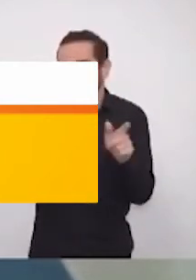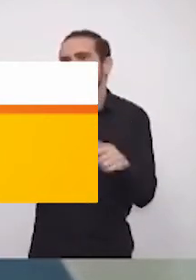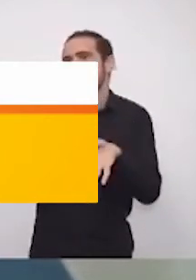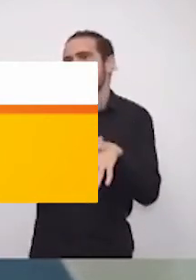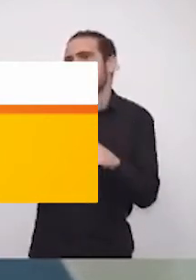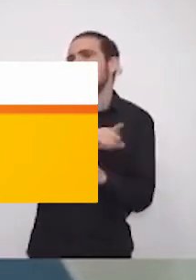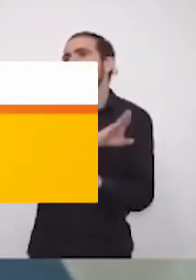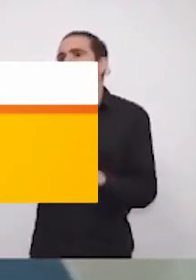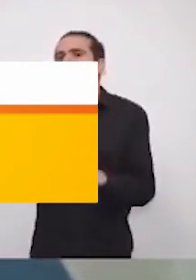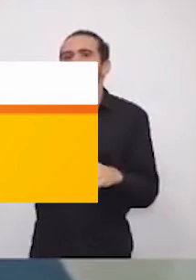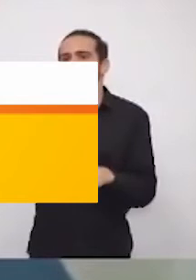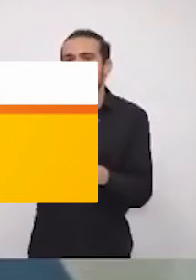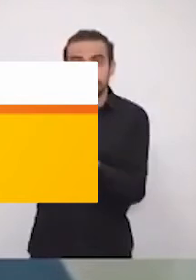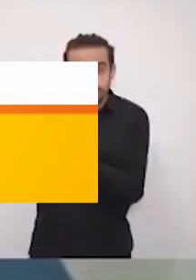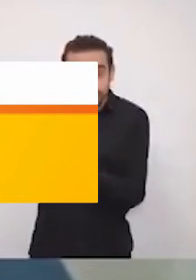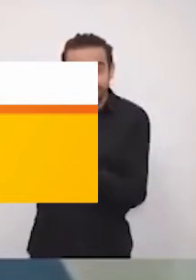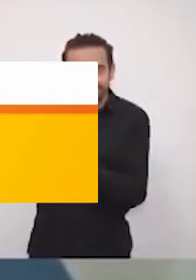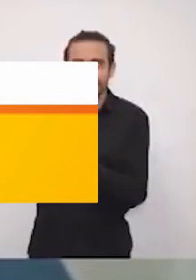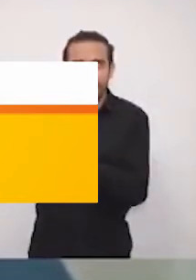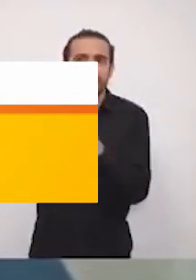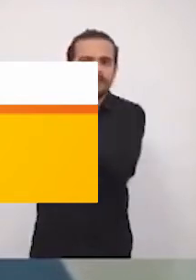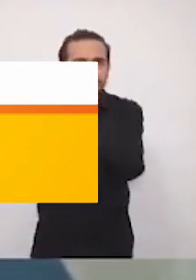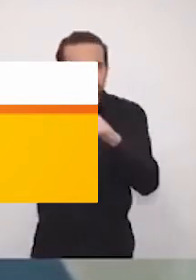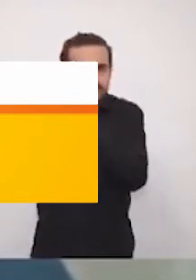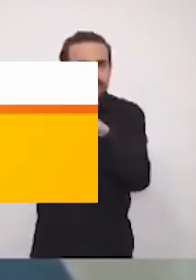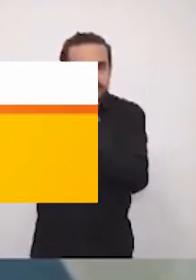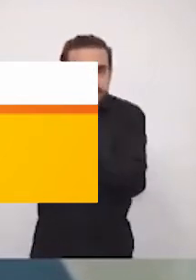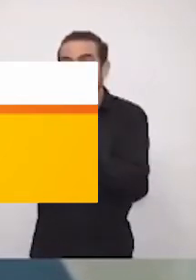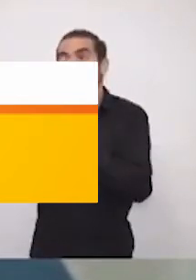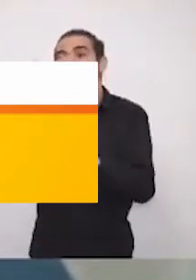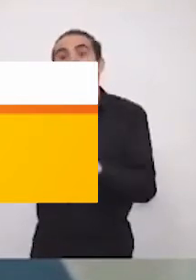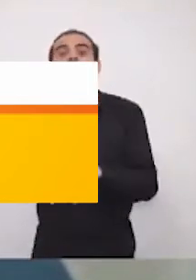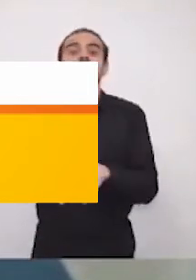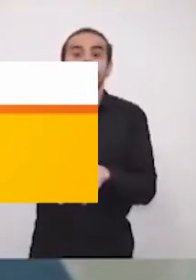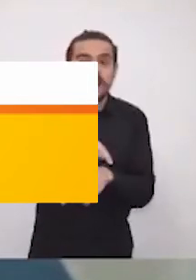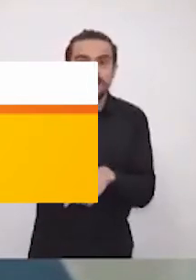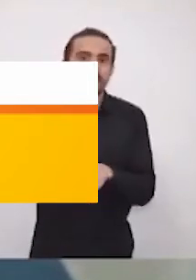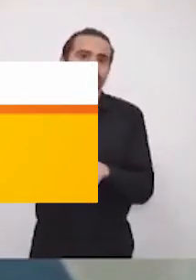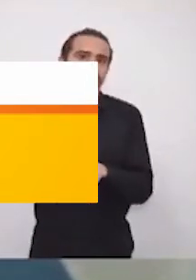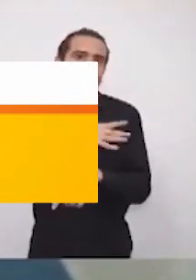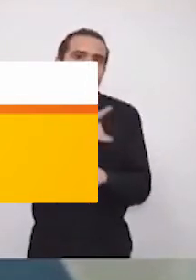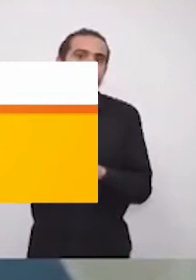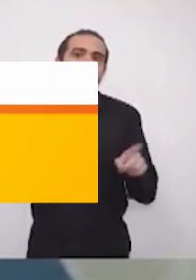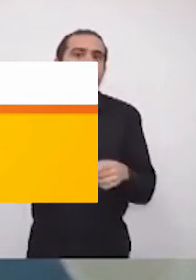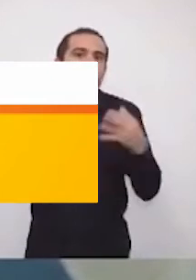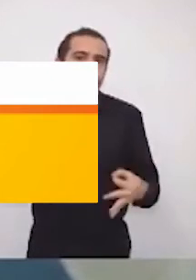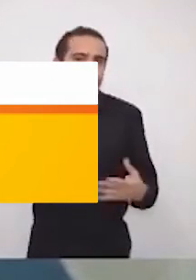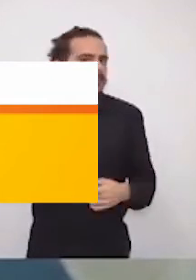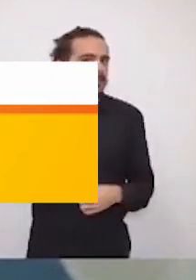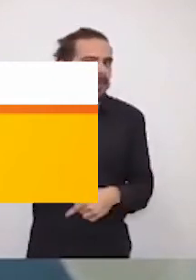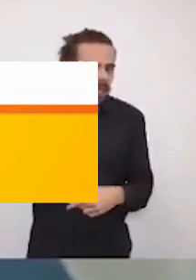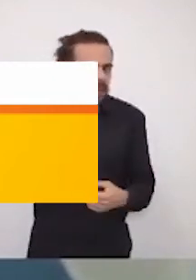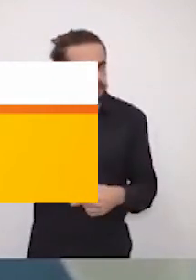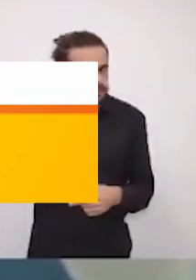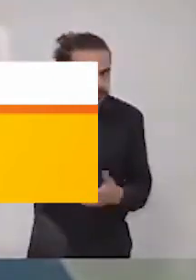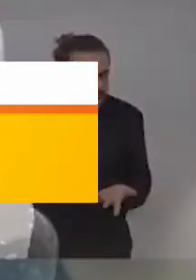y viene aquí y por ahí no cumple con lo que debe cumplir, que es justamente cuidarse, ¿no? Cuidarse es cuidar a